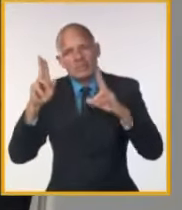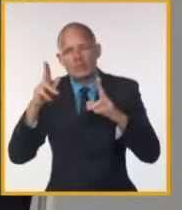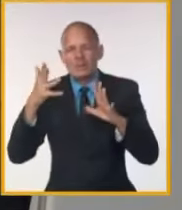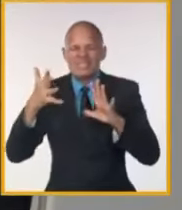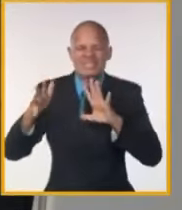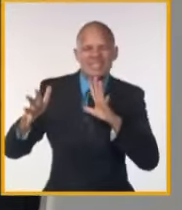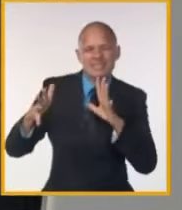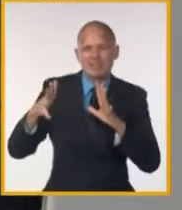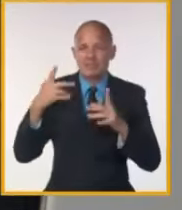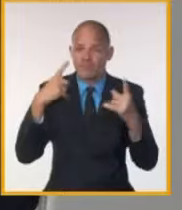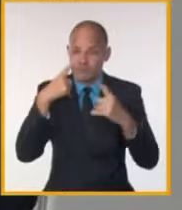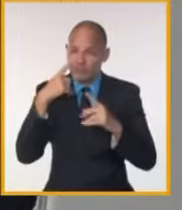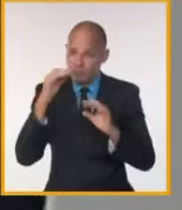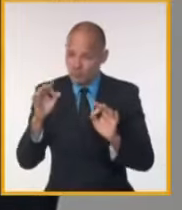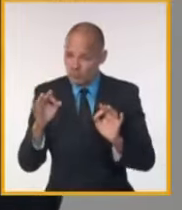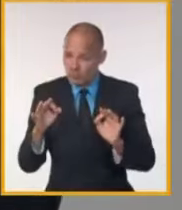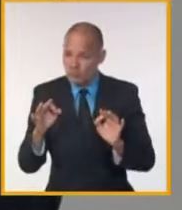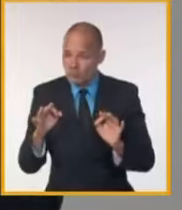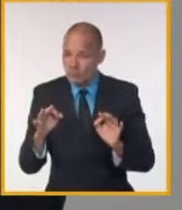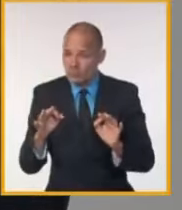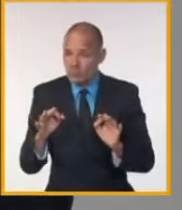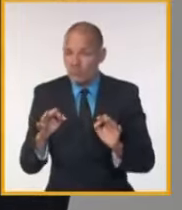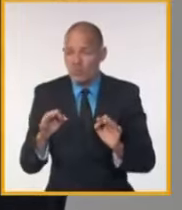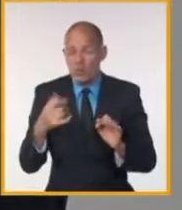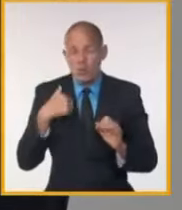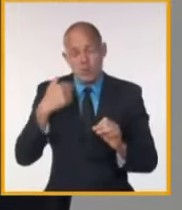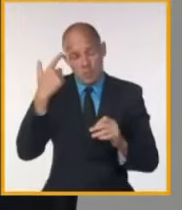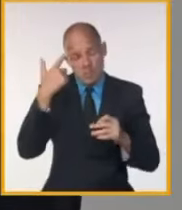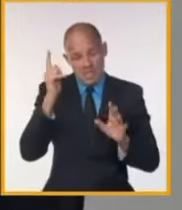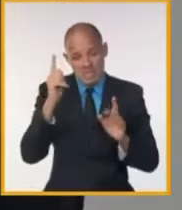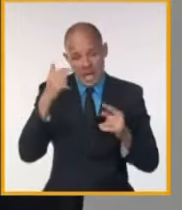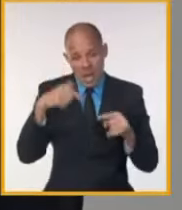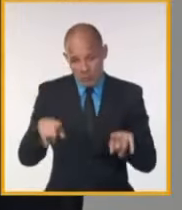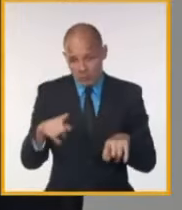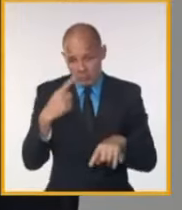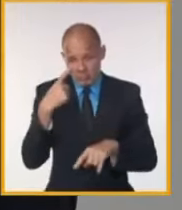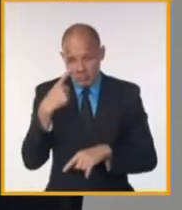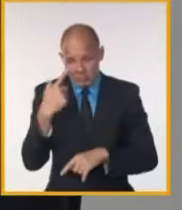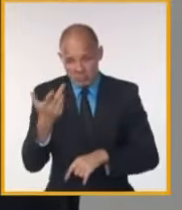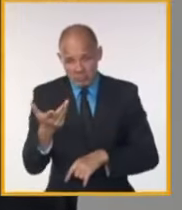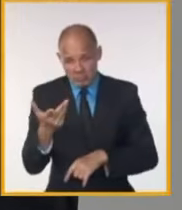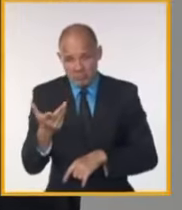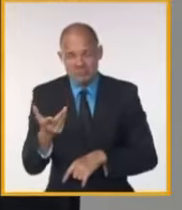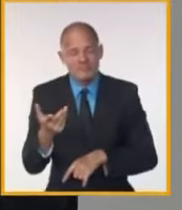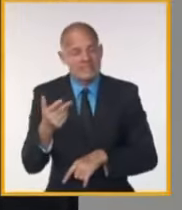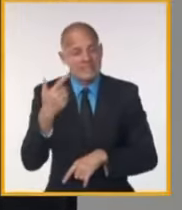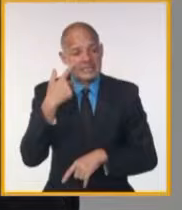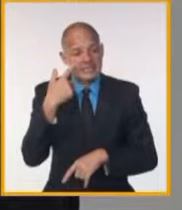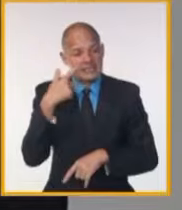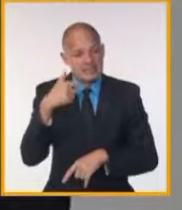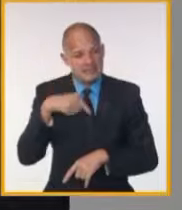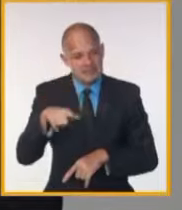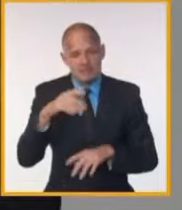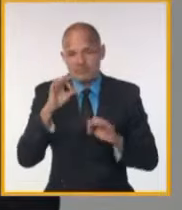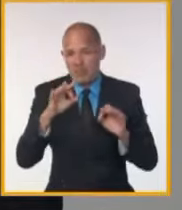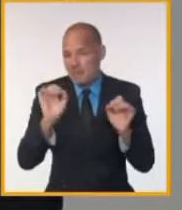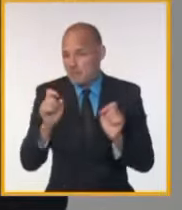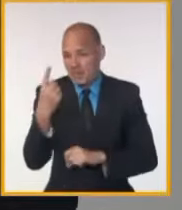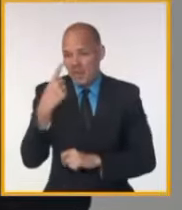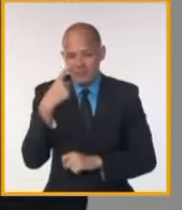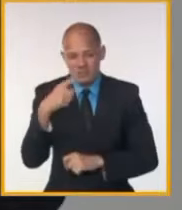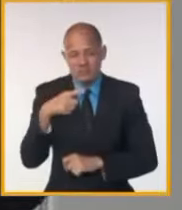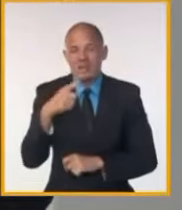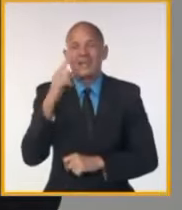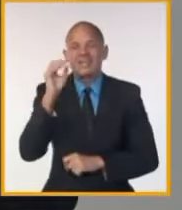más interesante punto de vista geopolítico A mi modo de ver es que por primera vez el los conflictos en